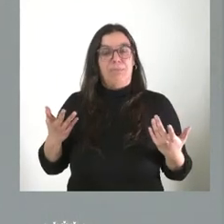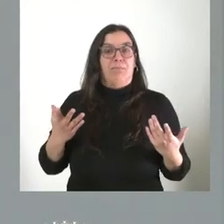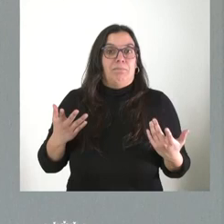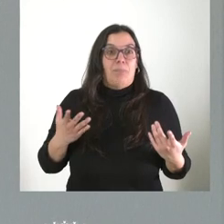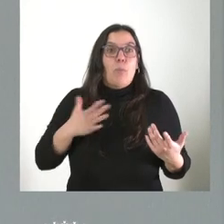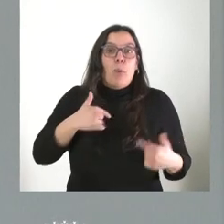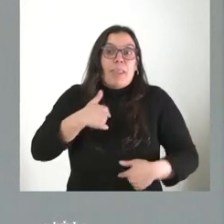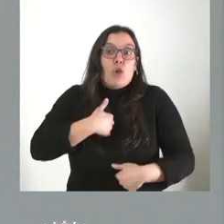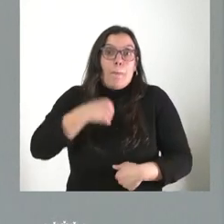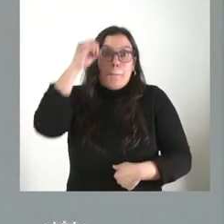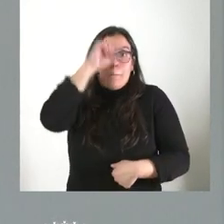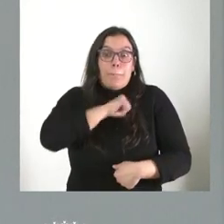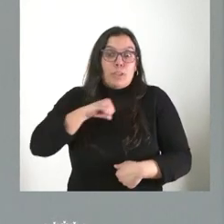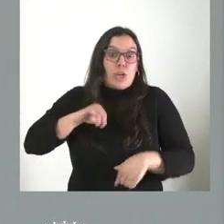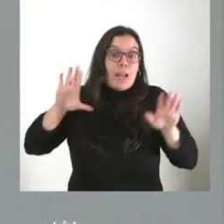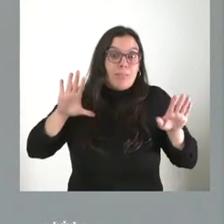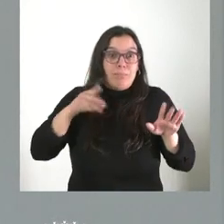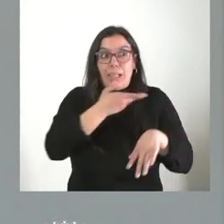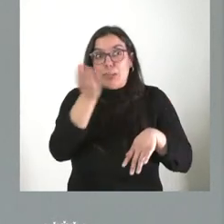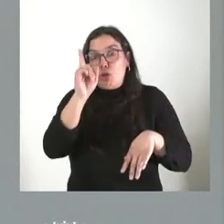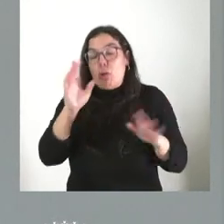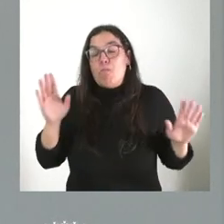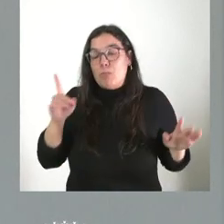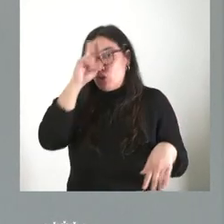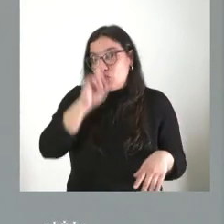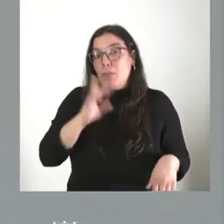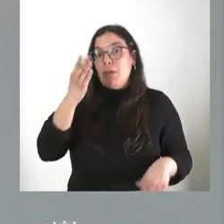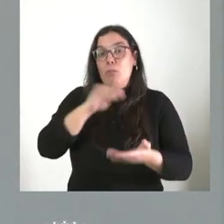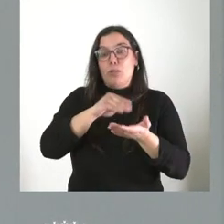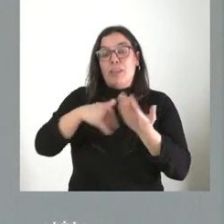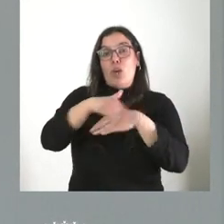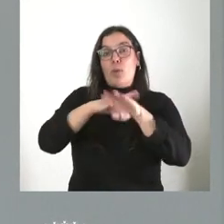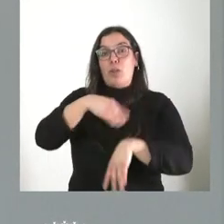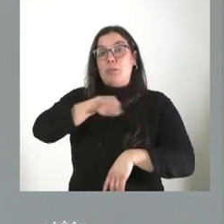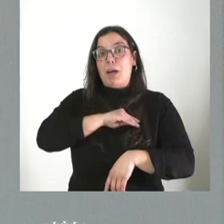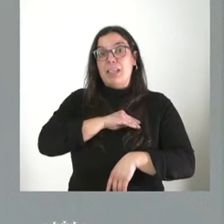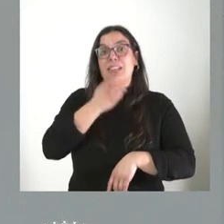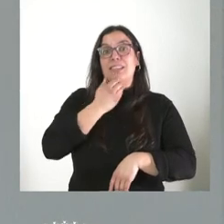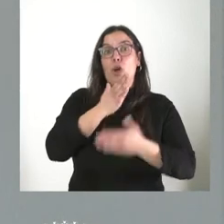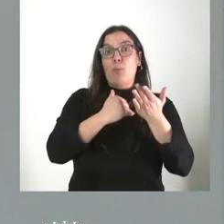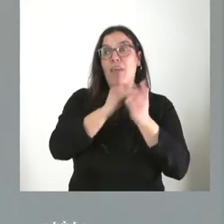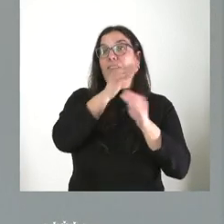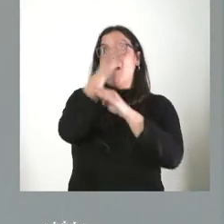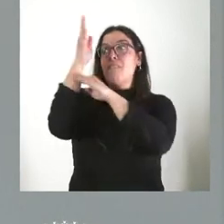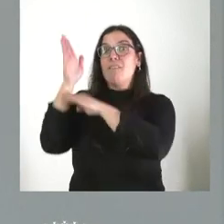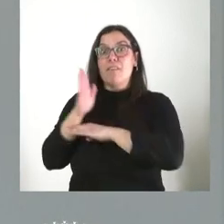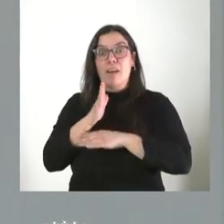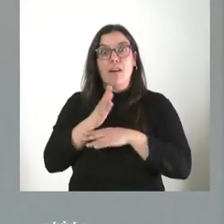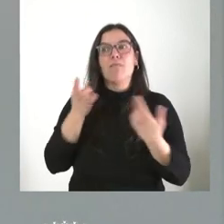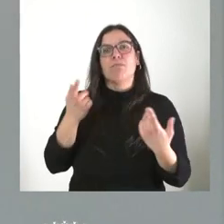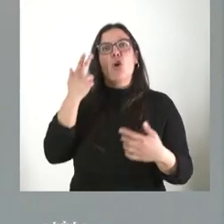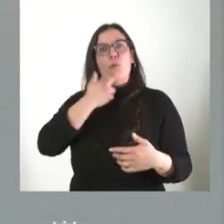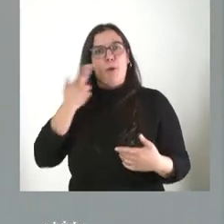que la veo yo y no ven los demás que es que muchos miembros del gobierno de España cuando van a otras comunidades autónomas van a